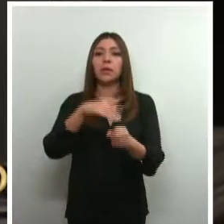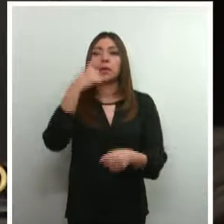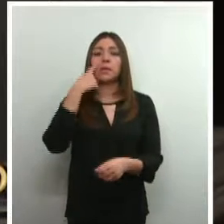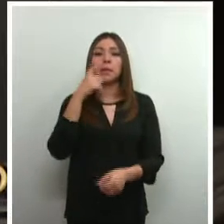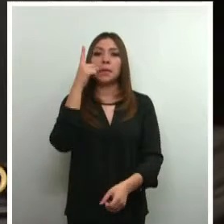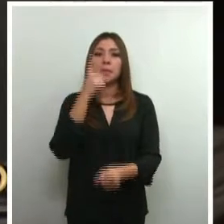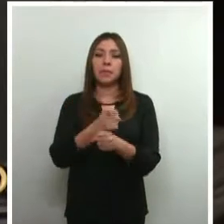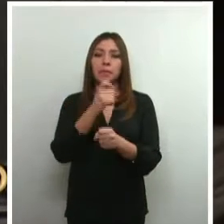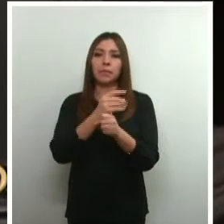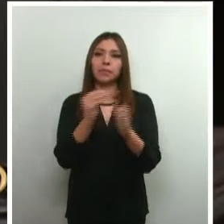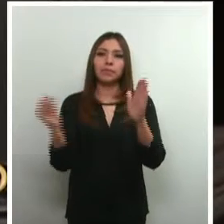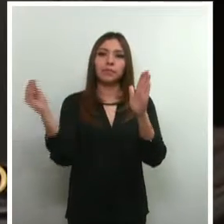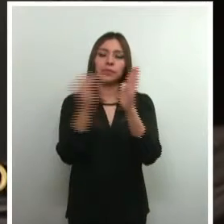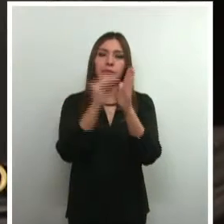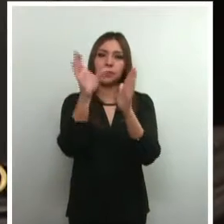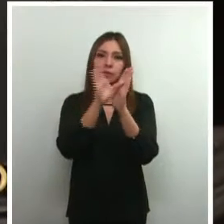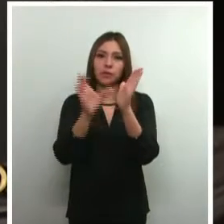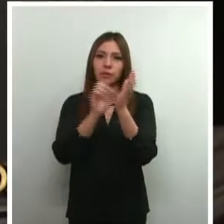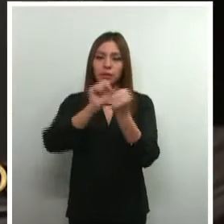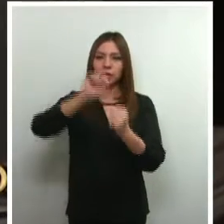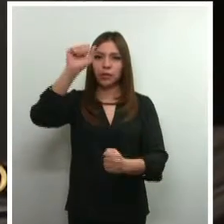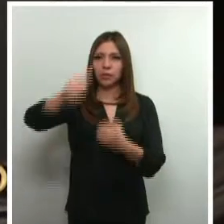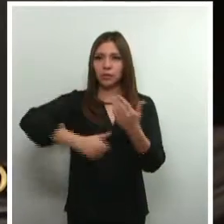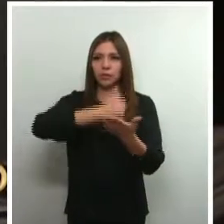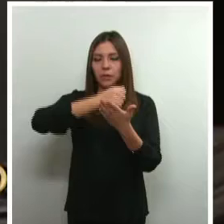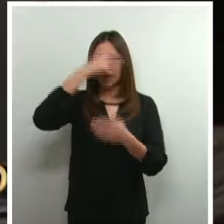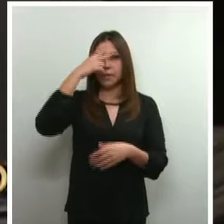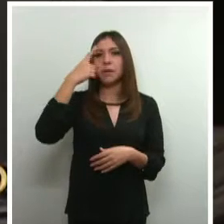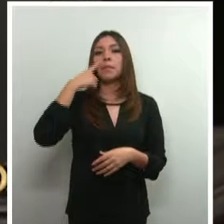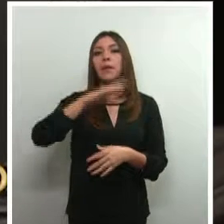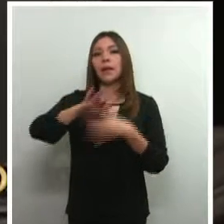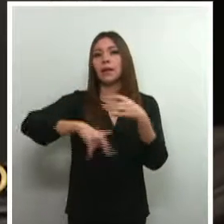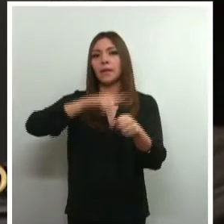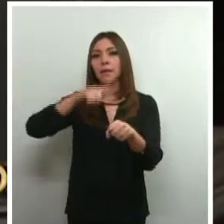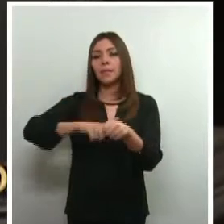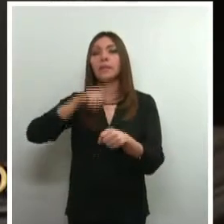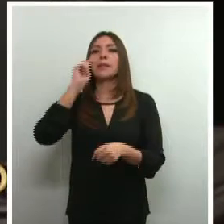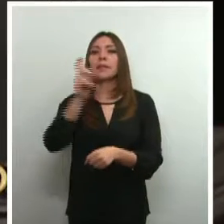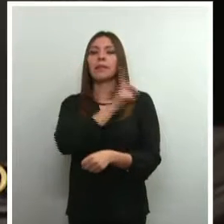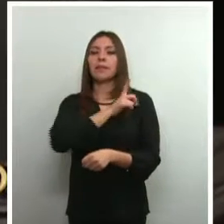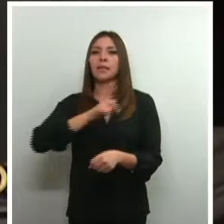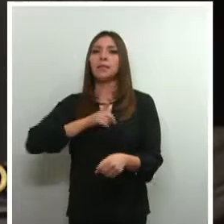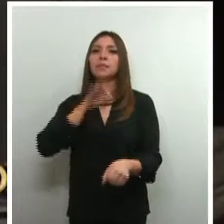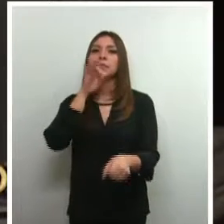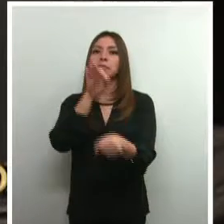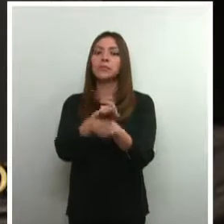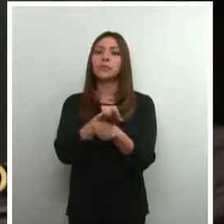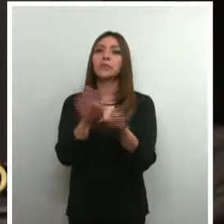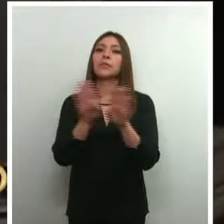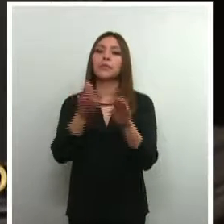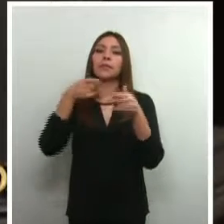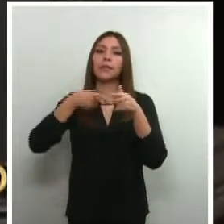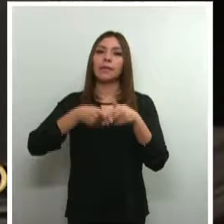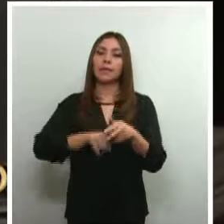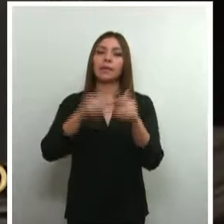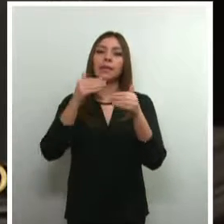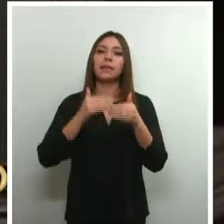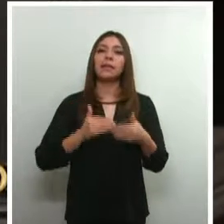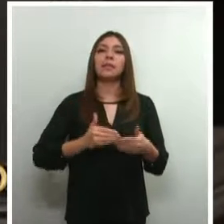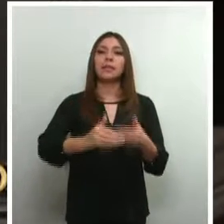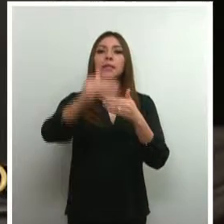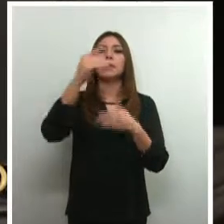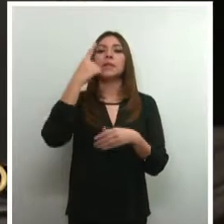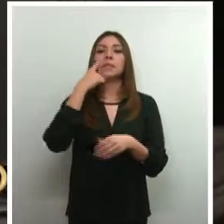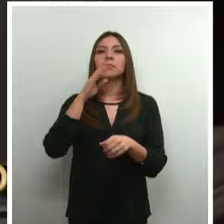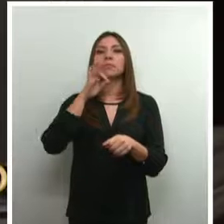piso en la Constitución de la Ciudad de México, para que los animales sean protegidos y se inicie una etapa de